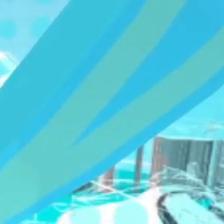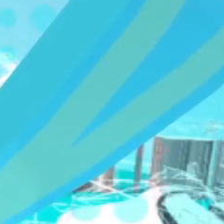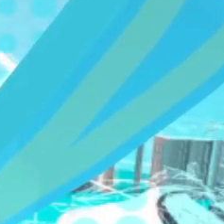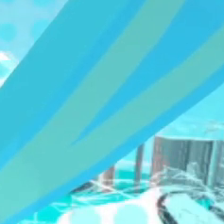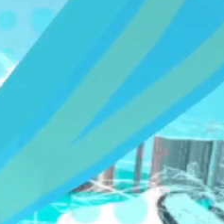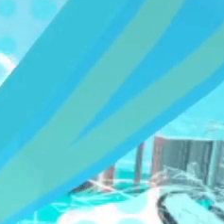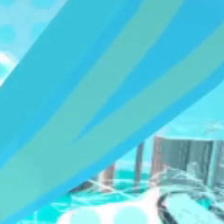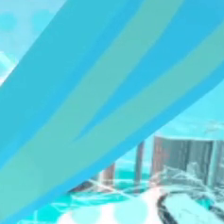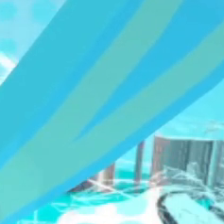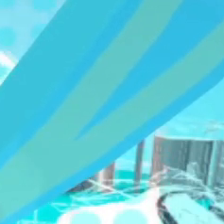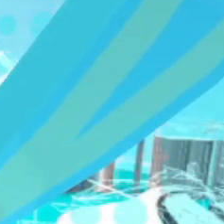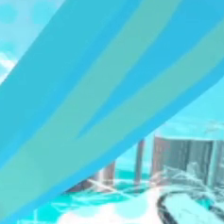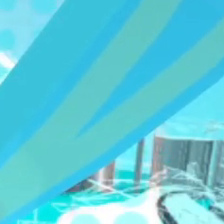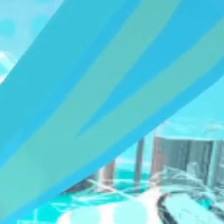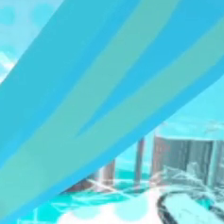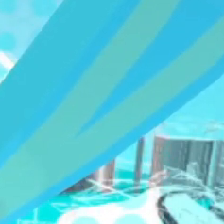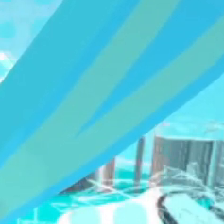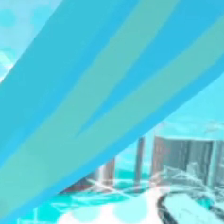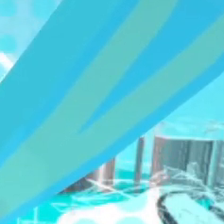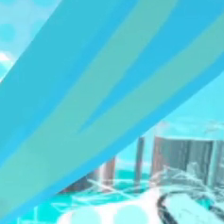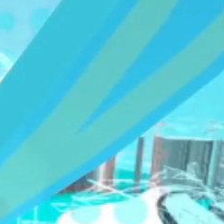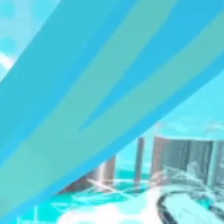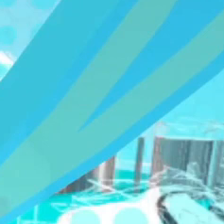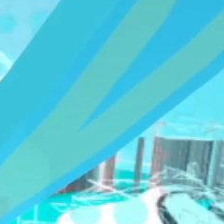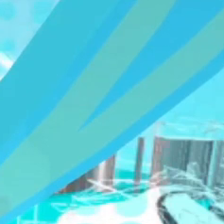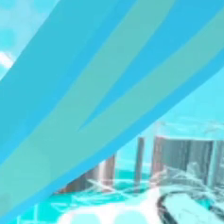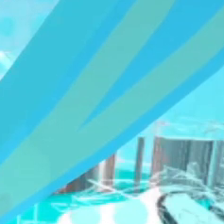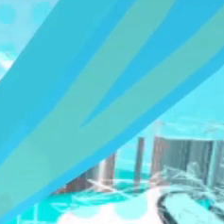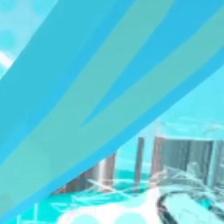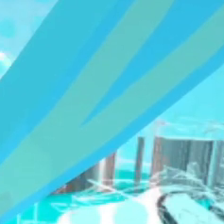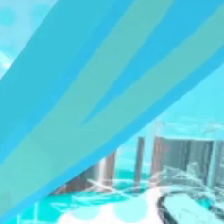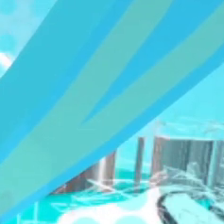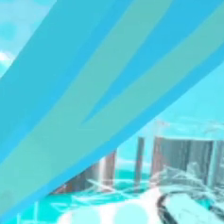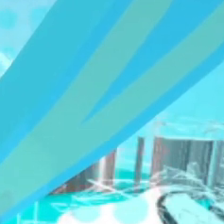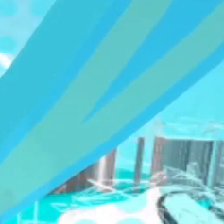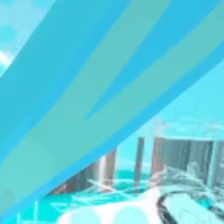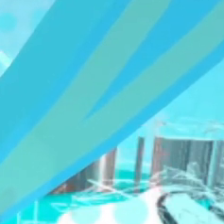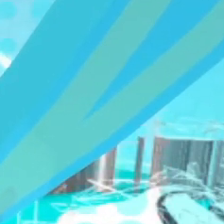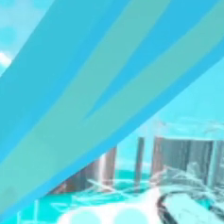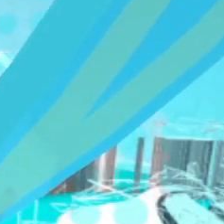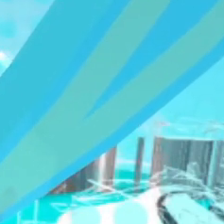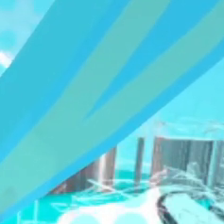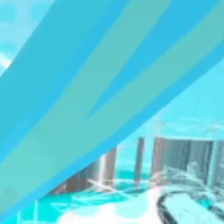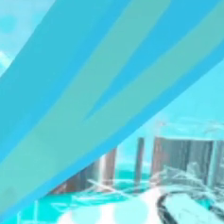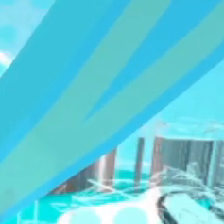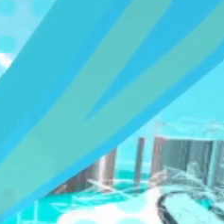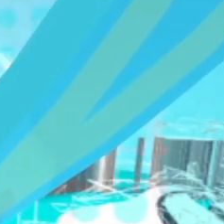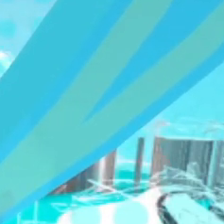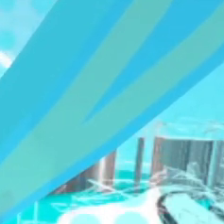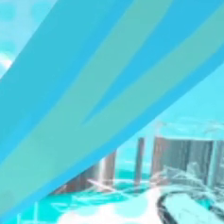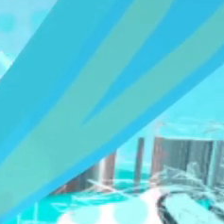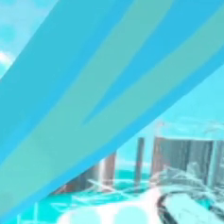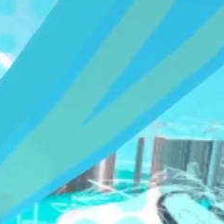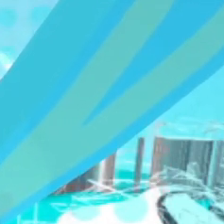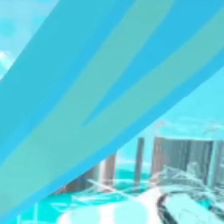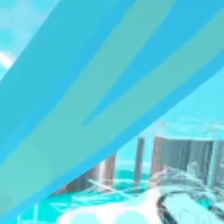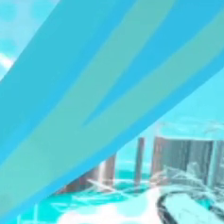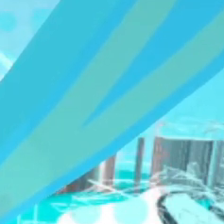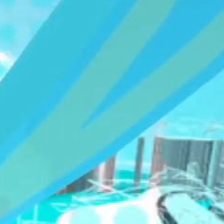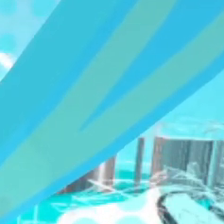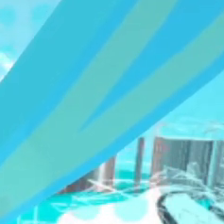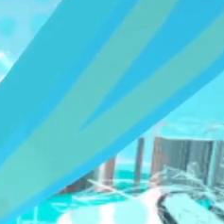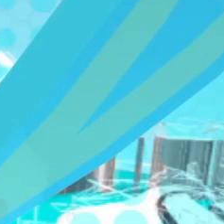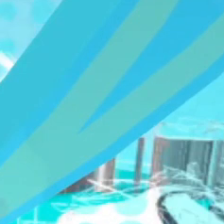compra y 628 colones con 50 centavos en la venta. Ese es el precio del